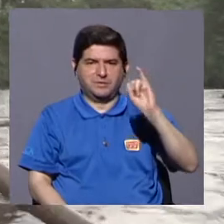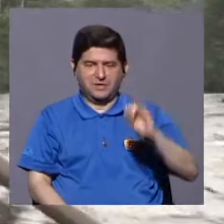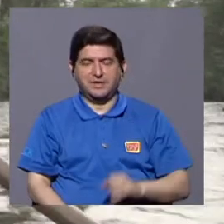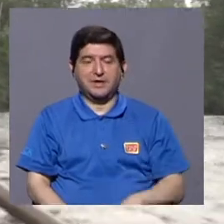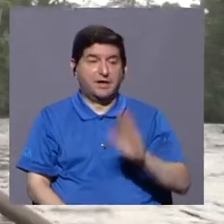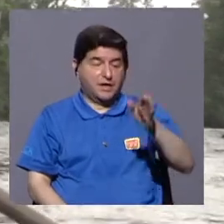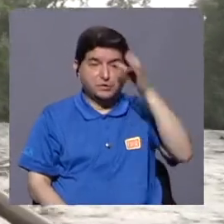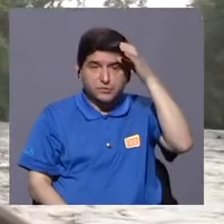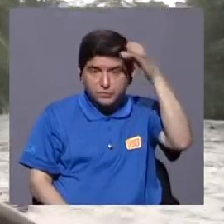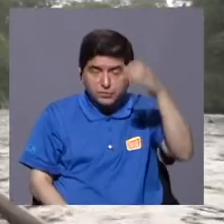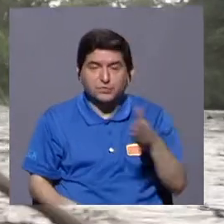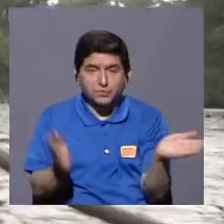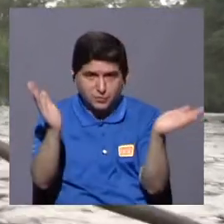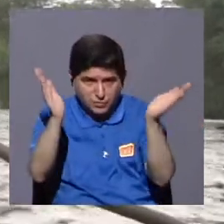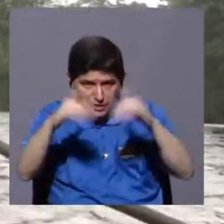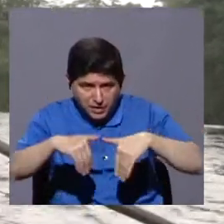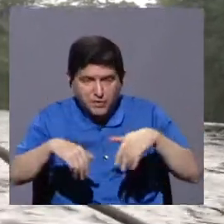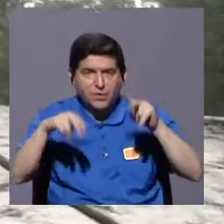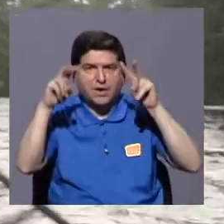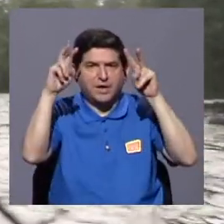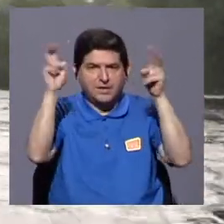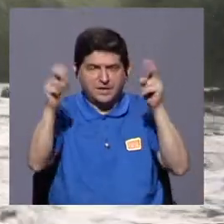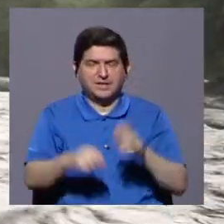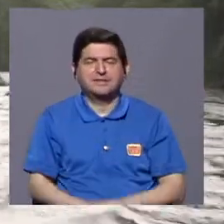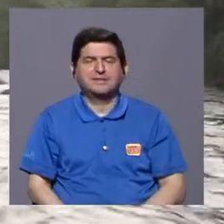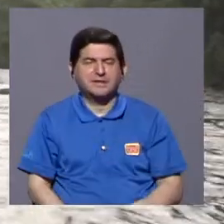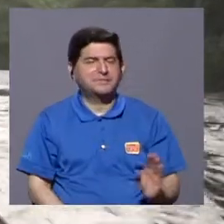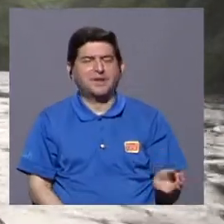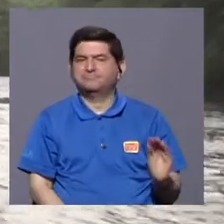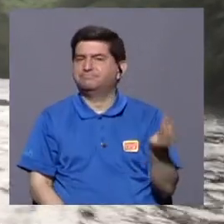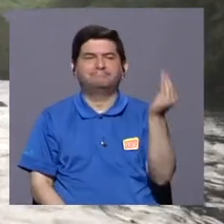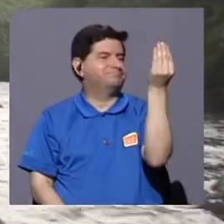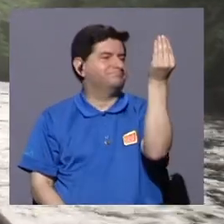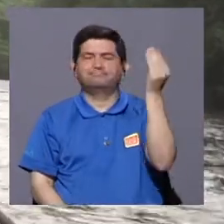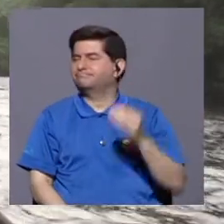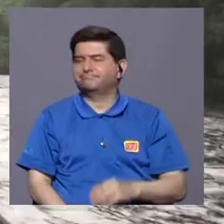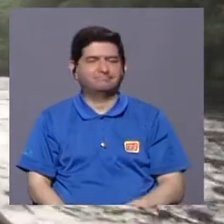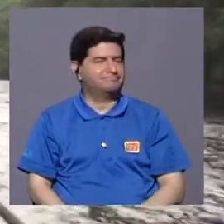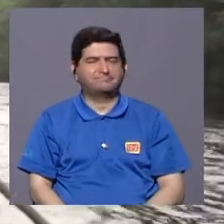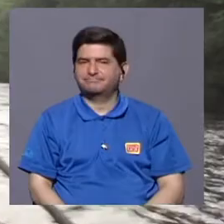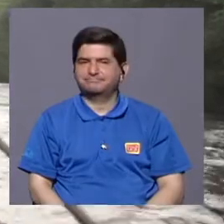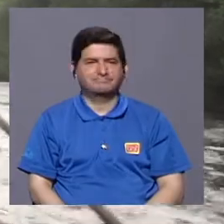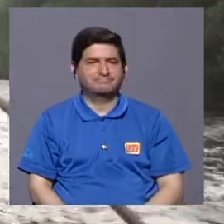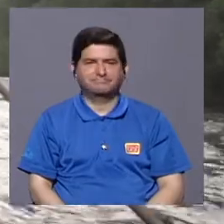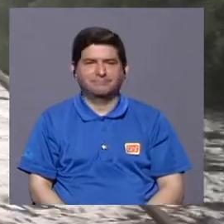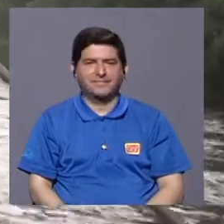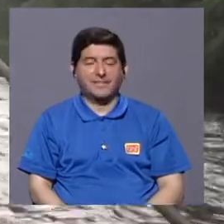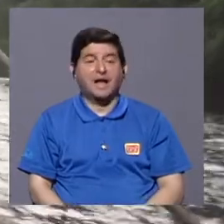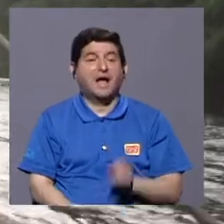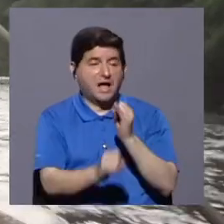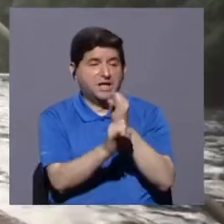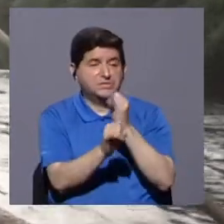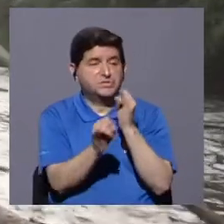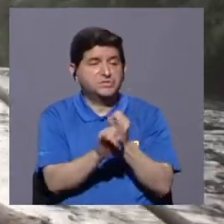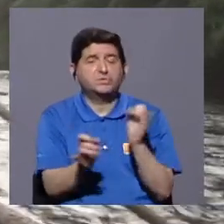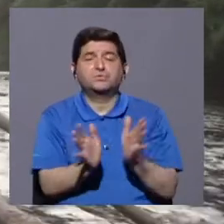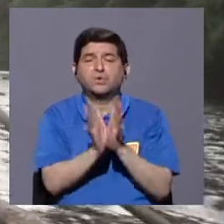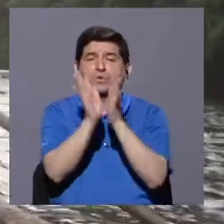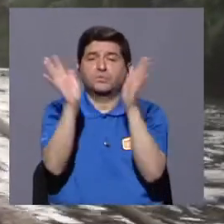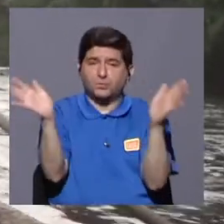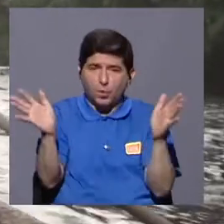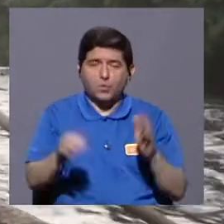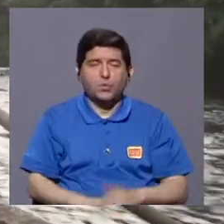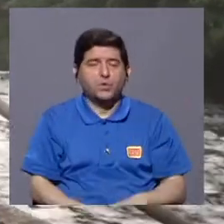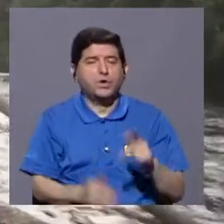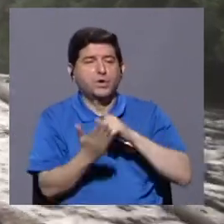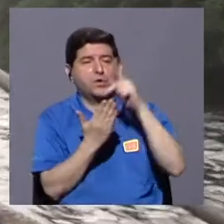bribri no existe el tema de la adolescencia. Y llegan las instituciones públicas, llegan